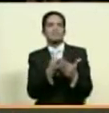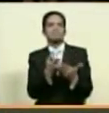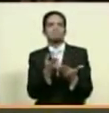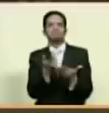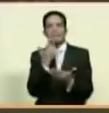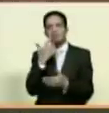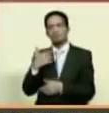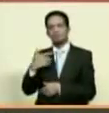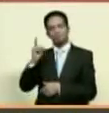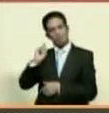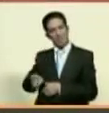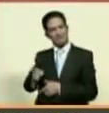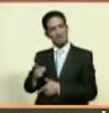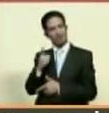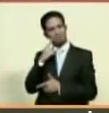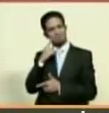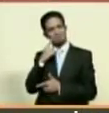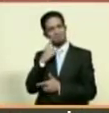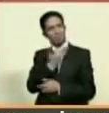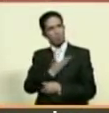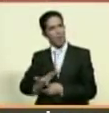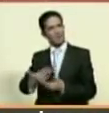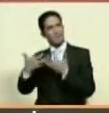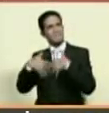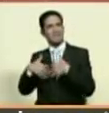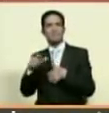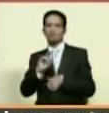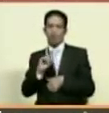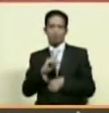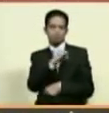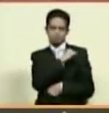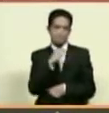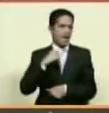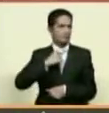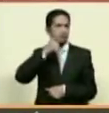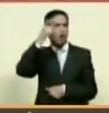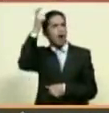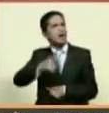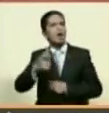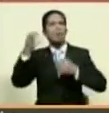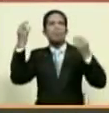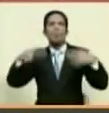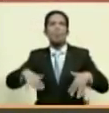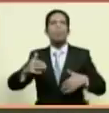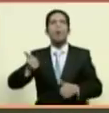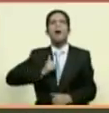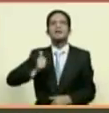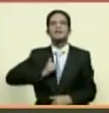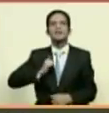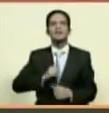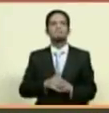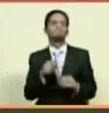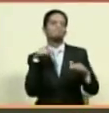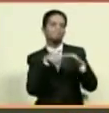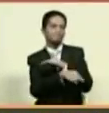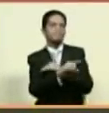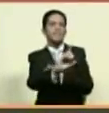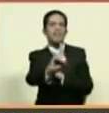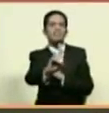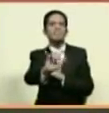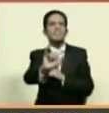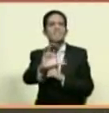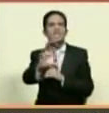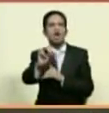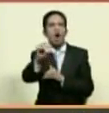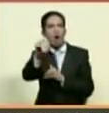una empresa, lo puede hacer como persona, como ciudadano. Se mete al DICOM, hace su